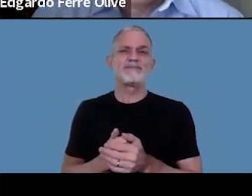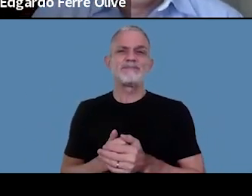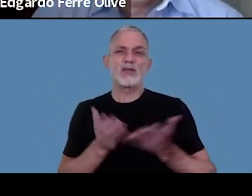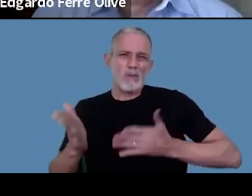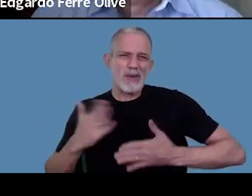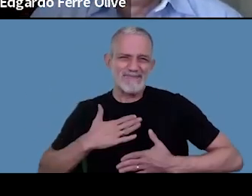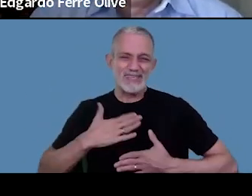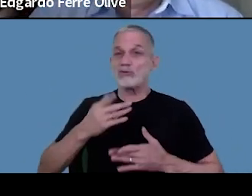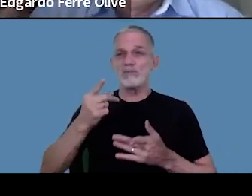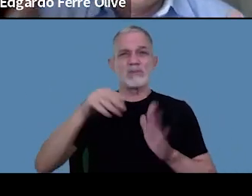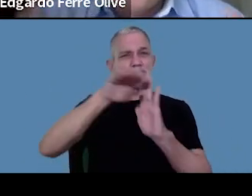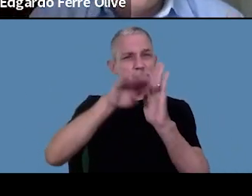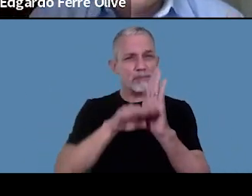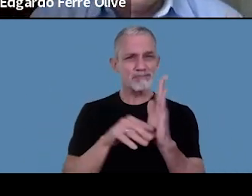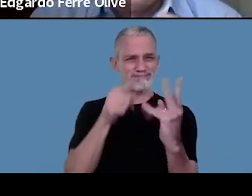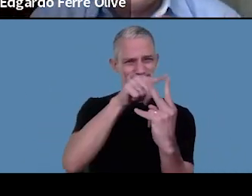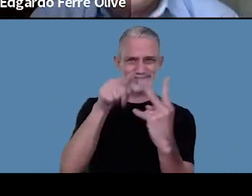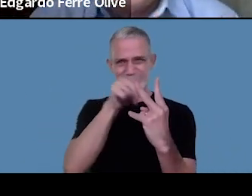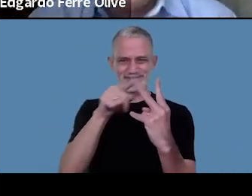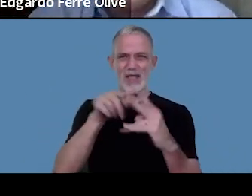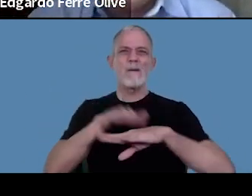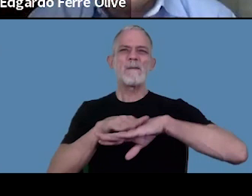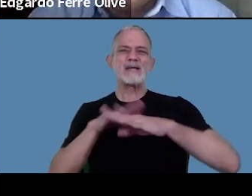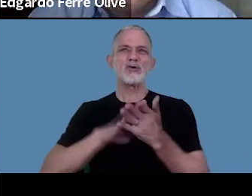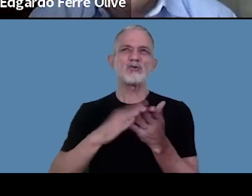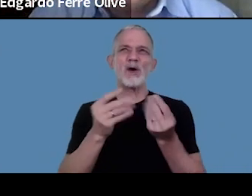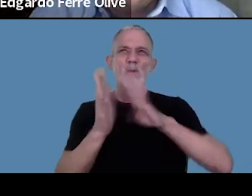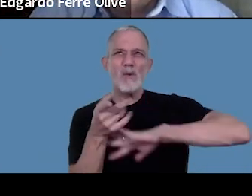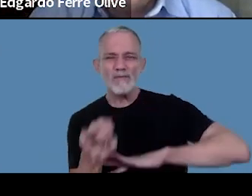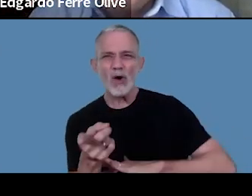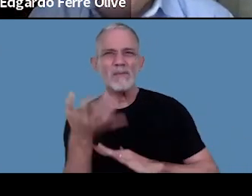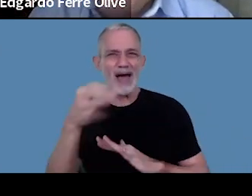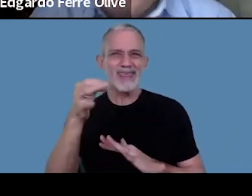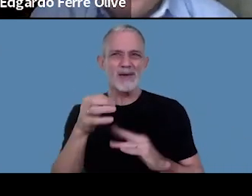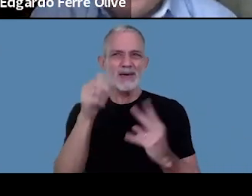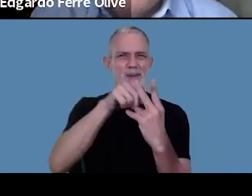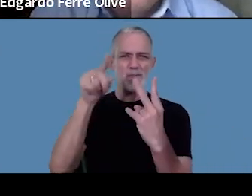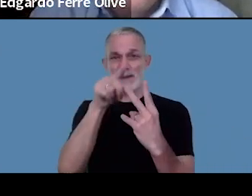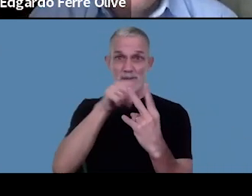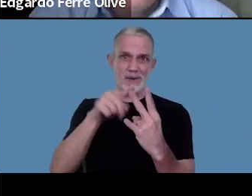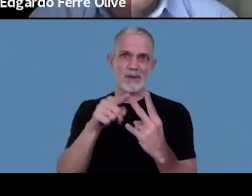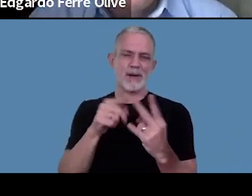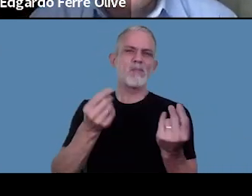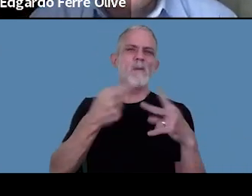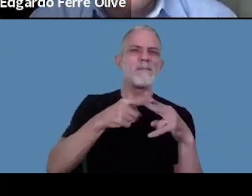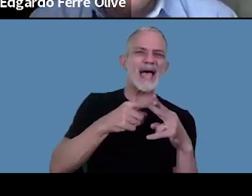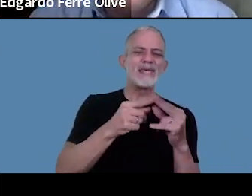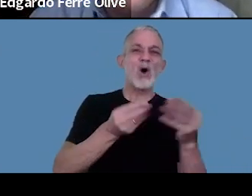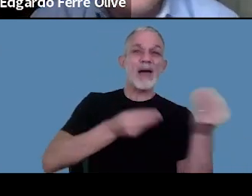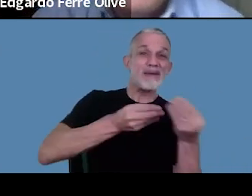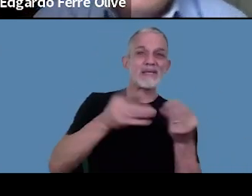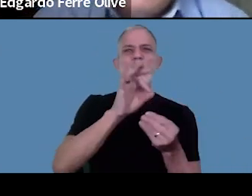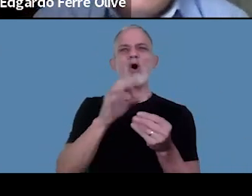son los criterios básicos de lo que hay que ver en estos aspectos de aplicar o mecanismos administrativos o instrumentos